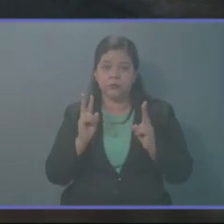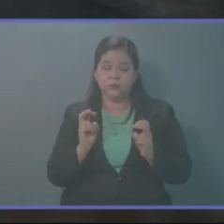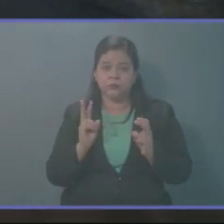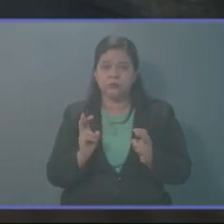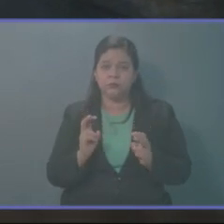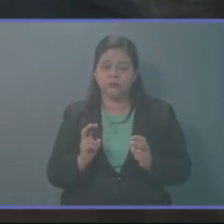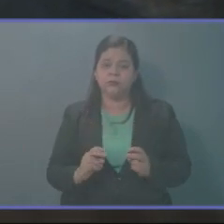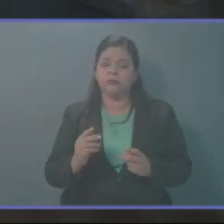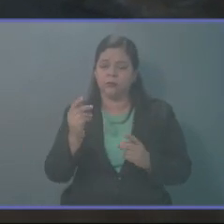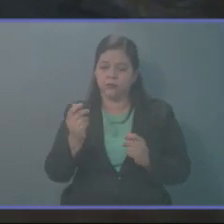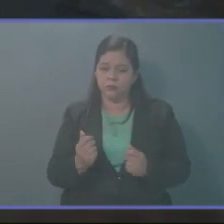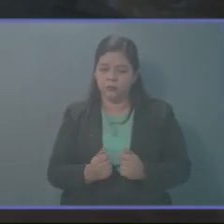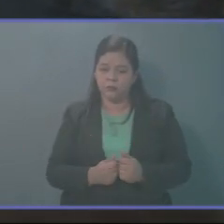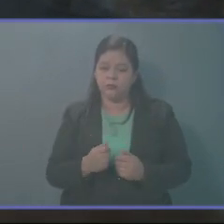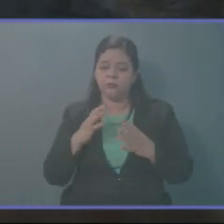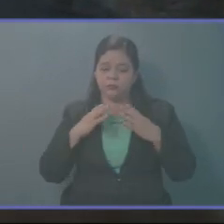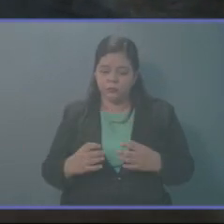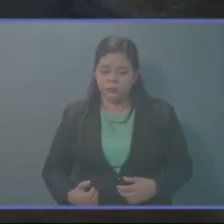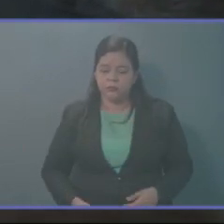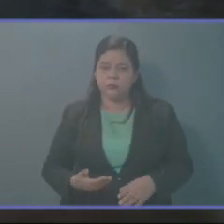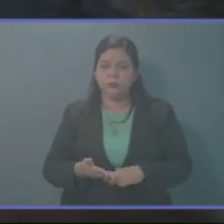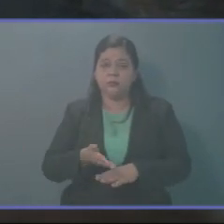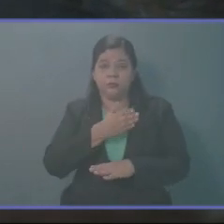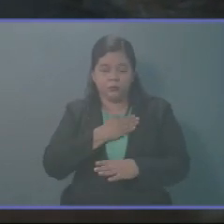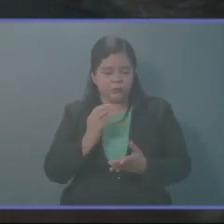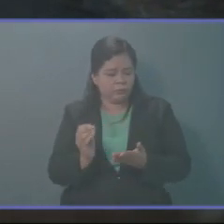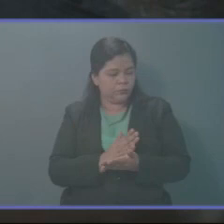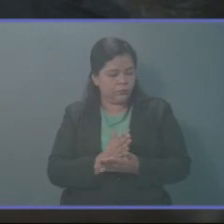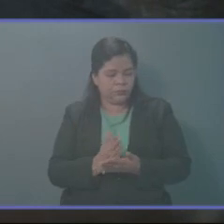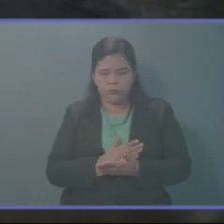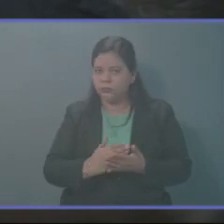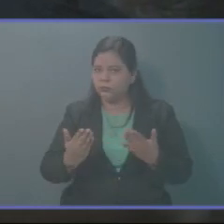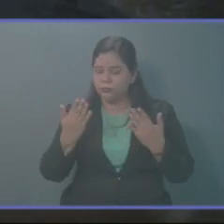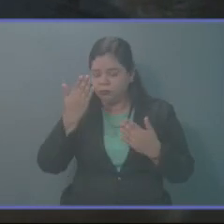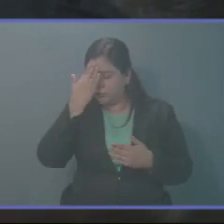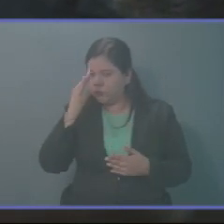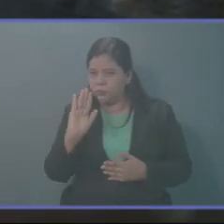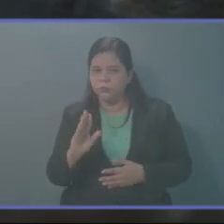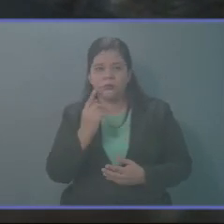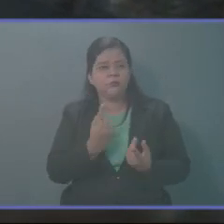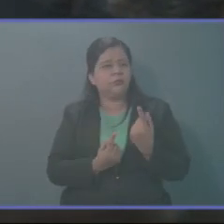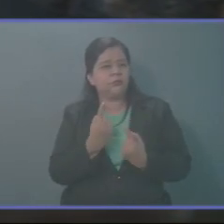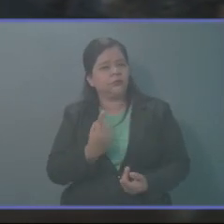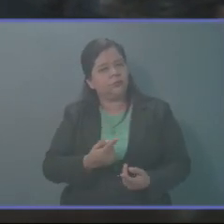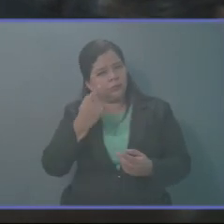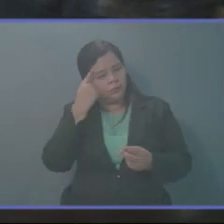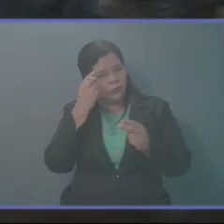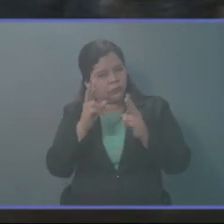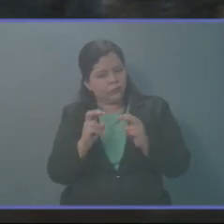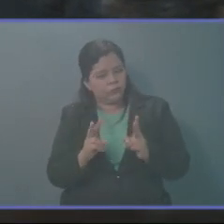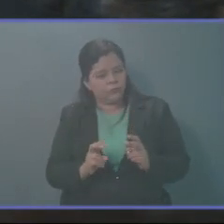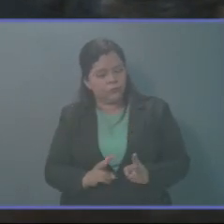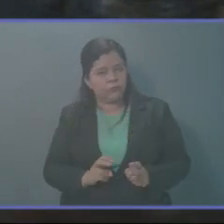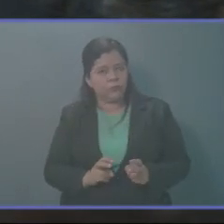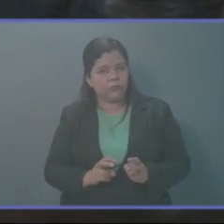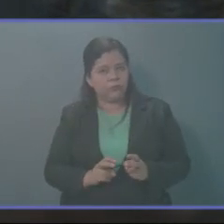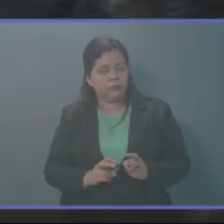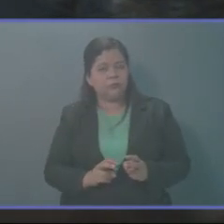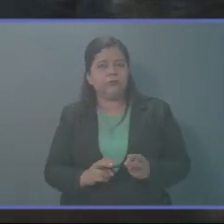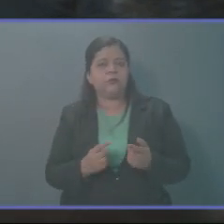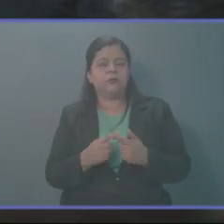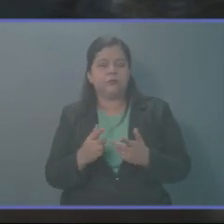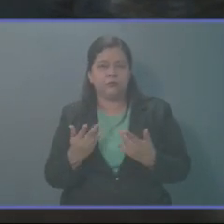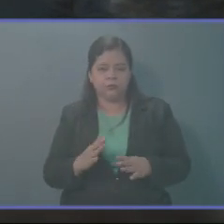finanzas del Estado, que no lo hemos tenido acá. Cuál es el análisis que le está haciendo en términos de el impacto